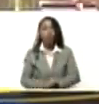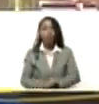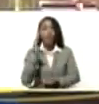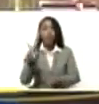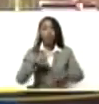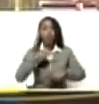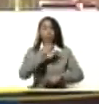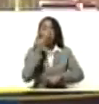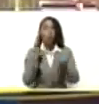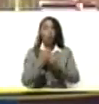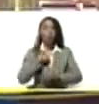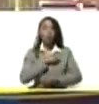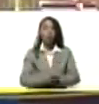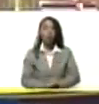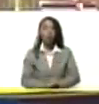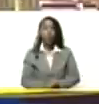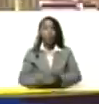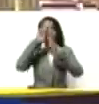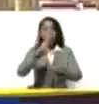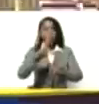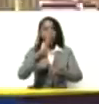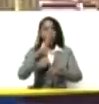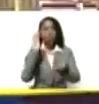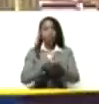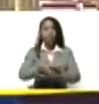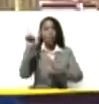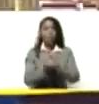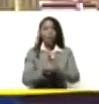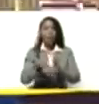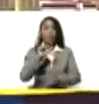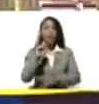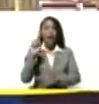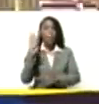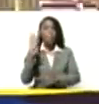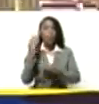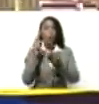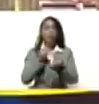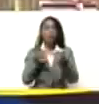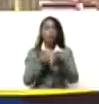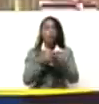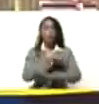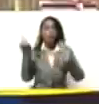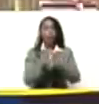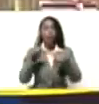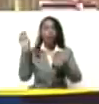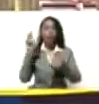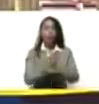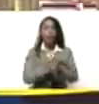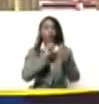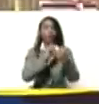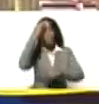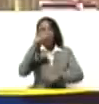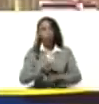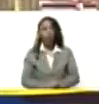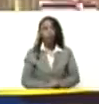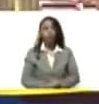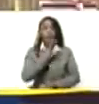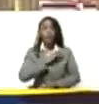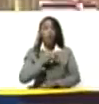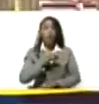tiene coronado su santo carlos alvarado lo primero